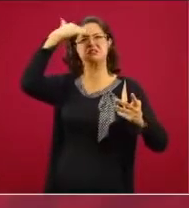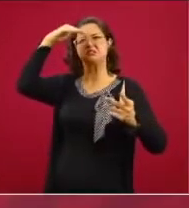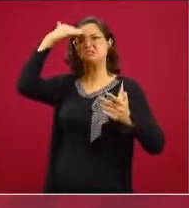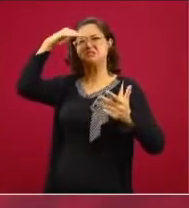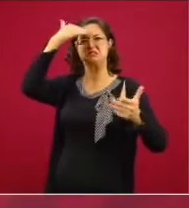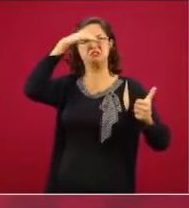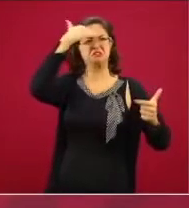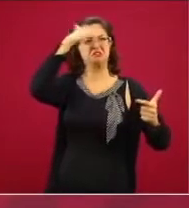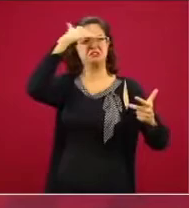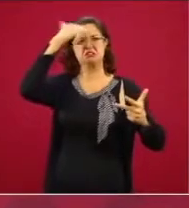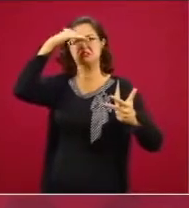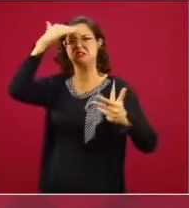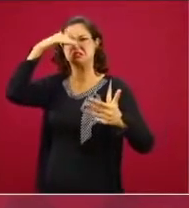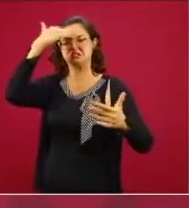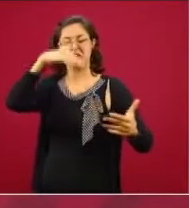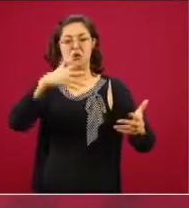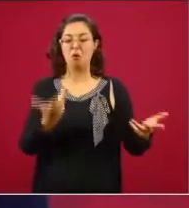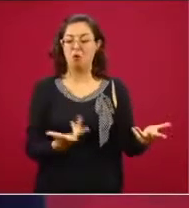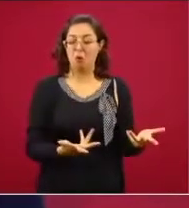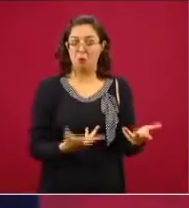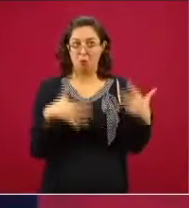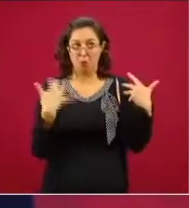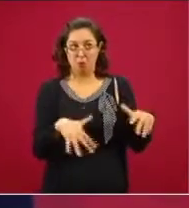la técnica a rango supremo.